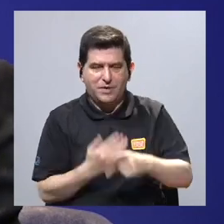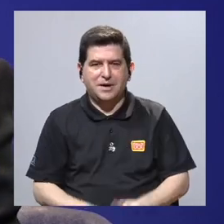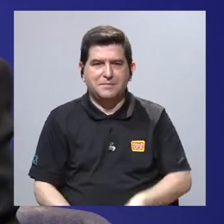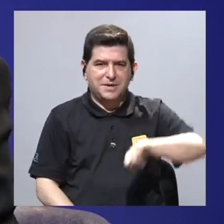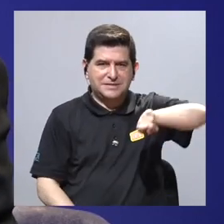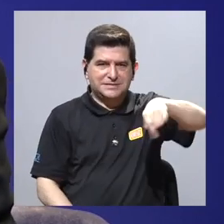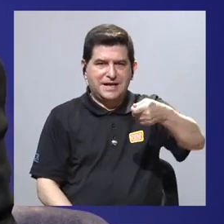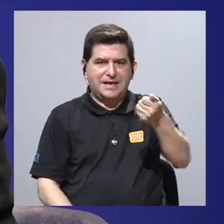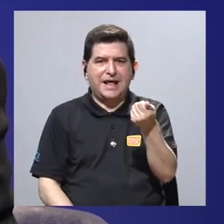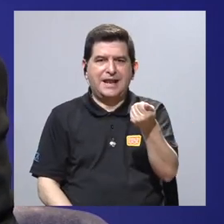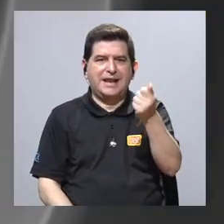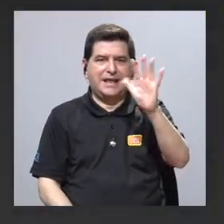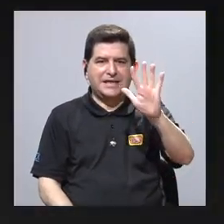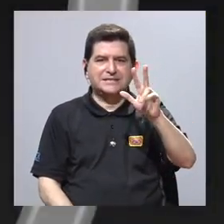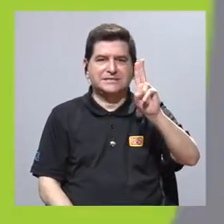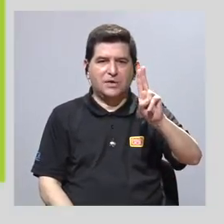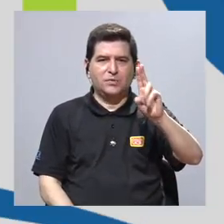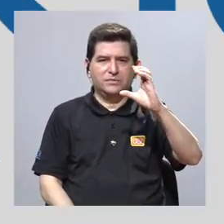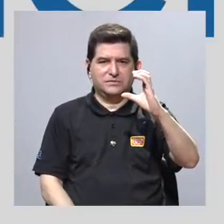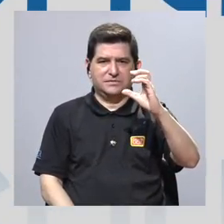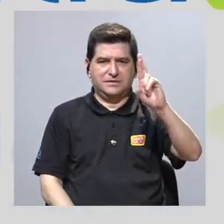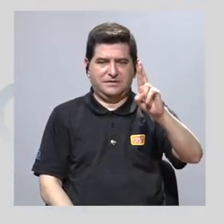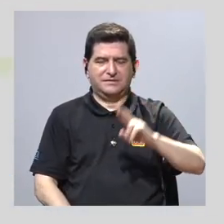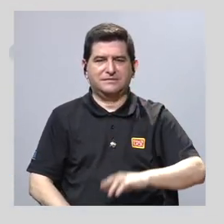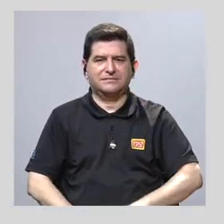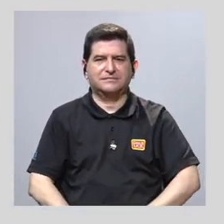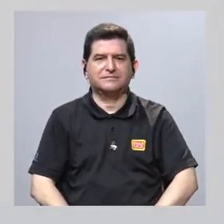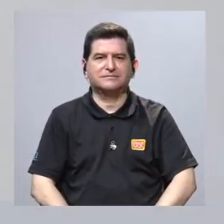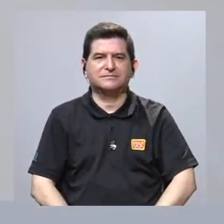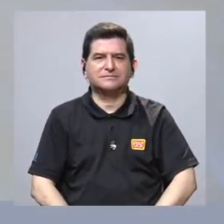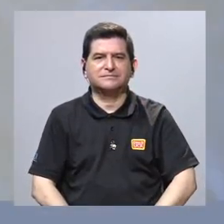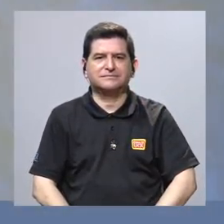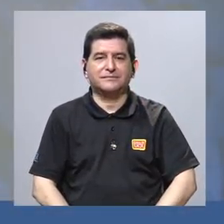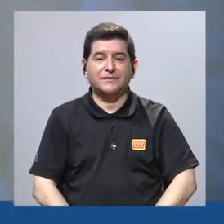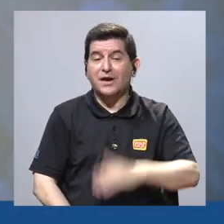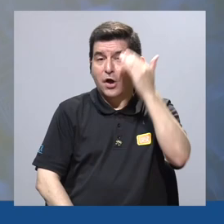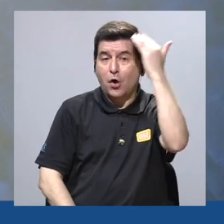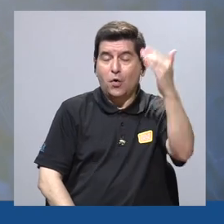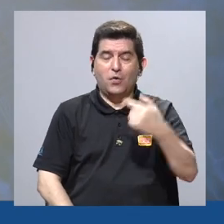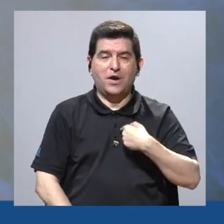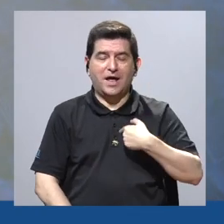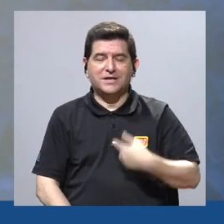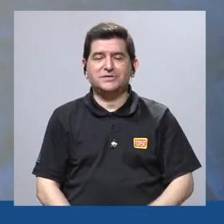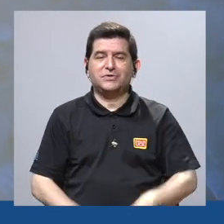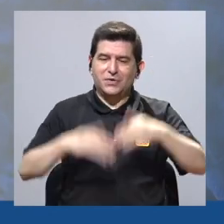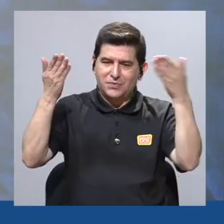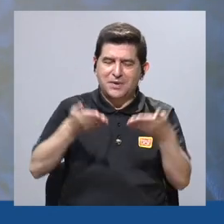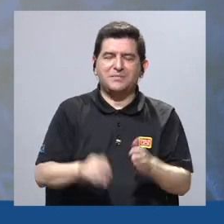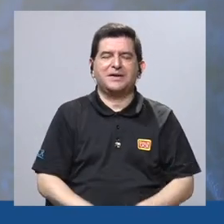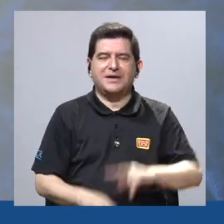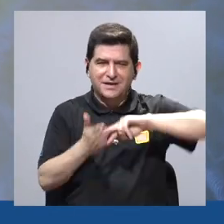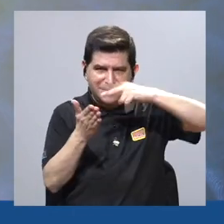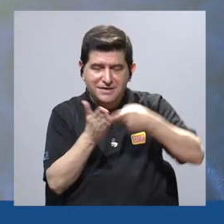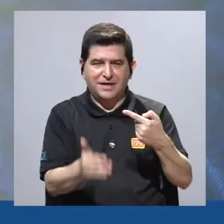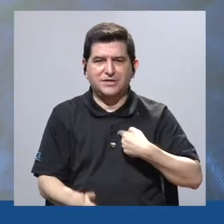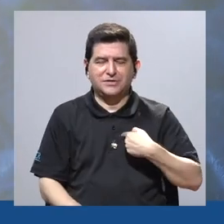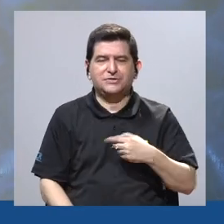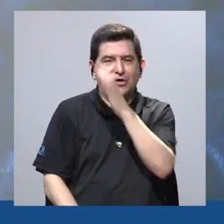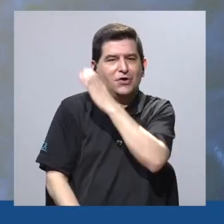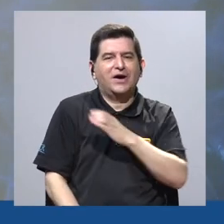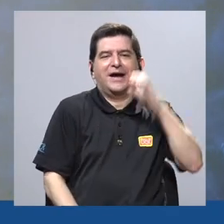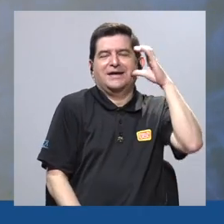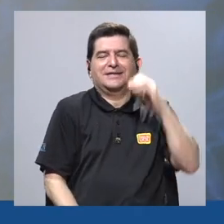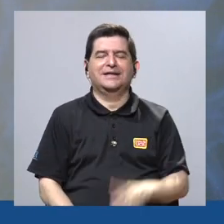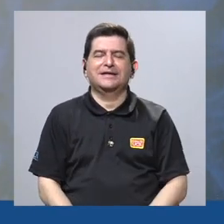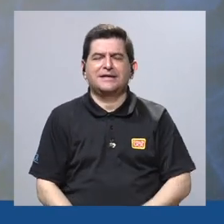programación de Canal 15 UCR. Hola, les doy la bienvenida a Conceptos. Soy Catalina Lao y voy a